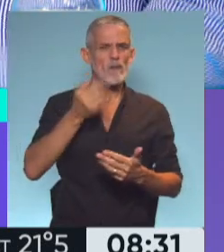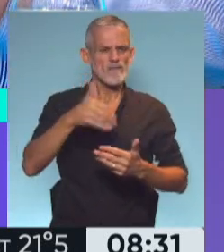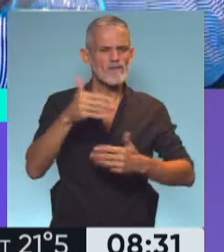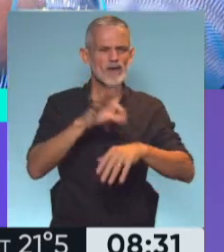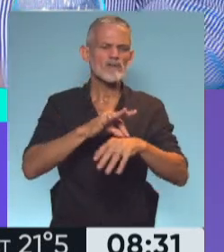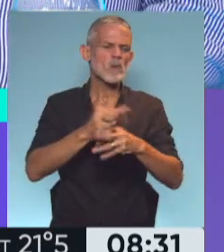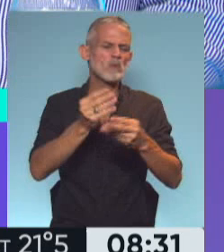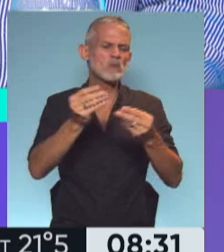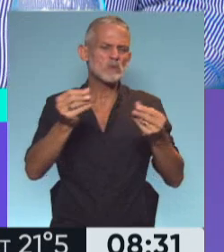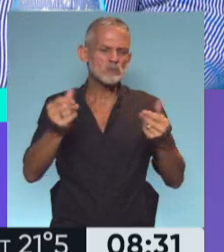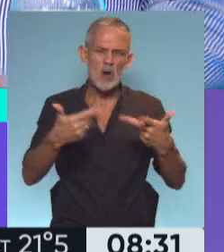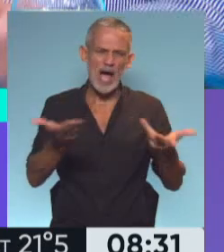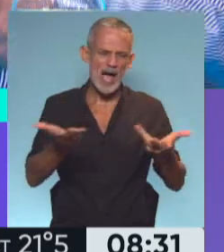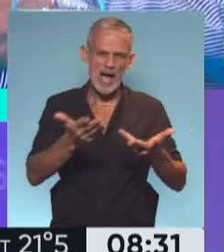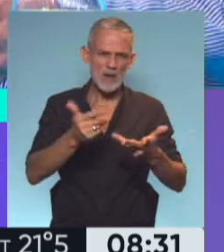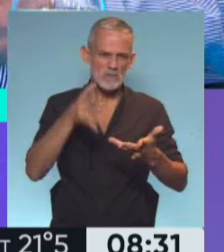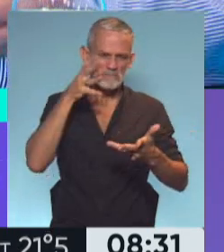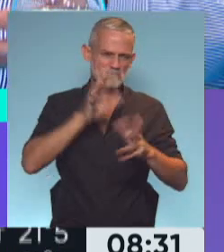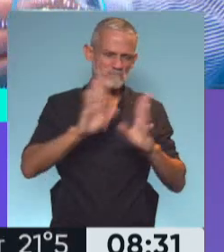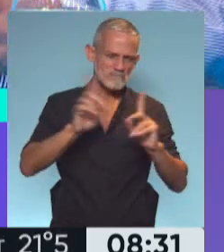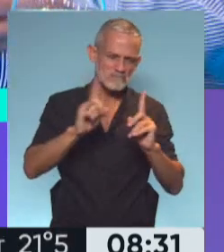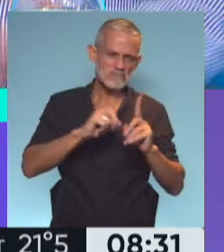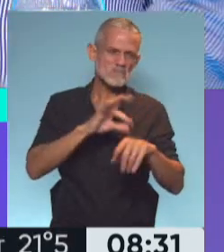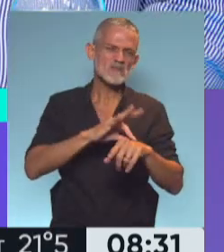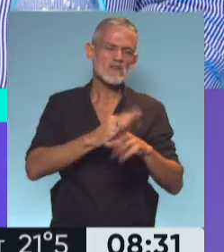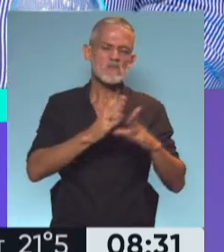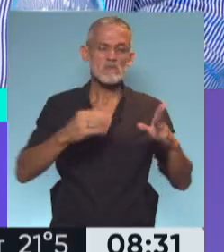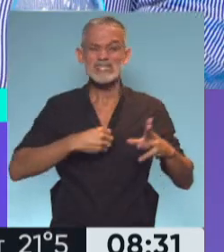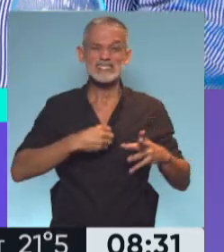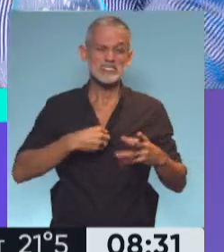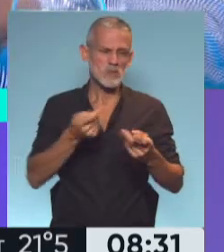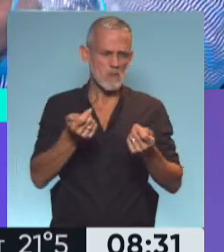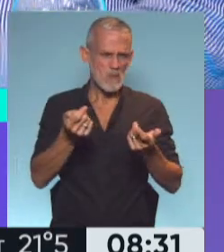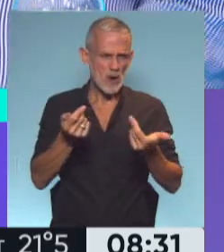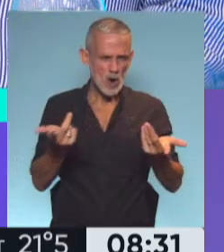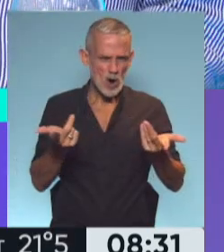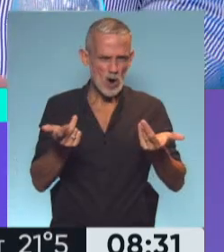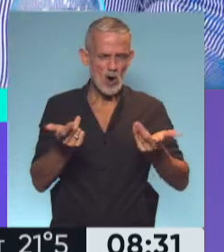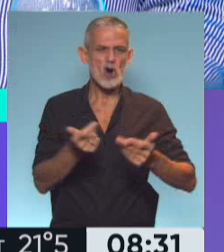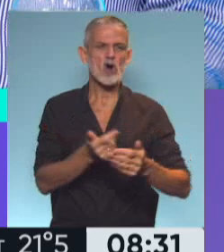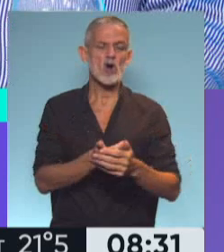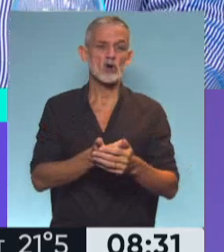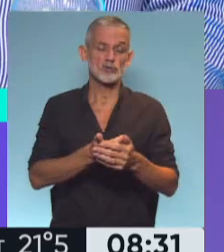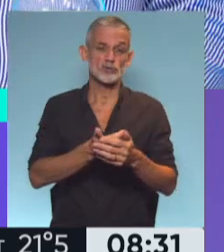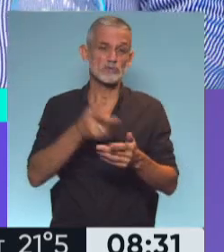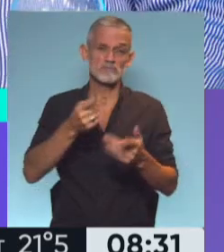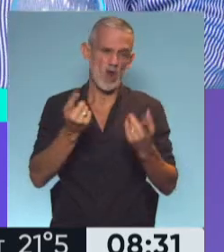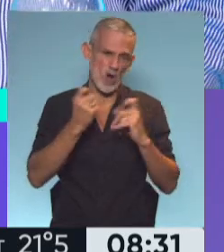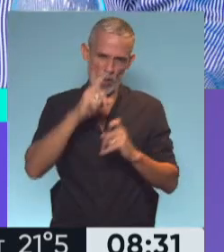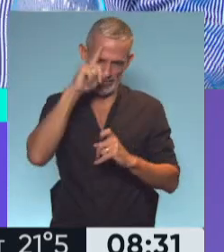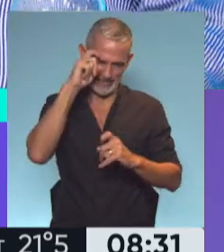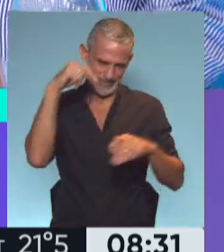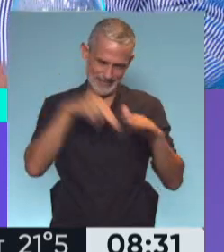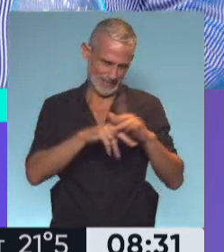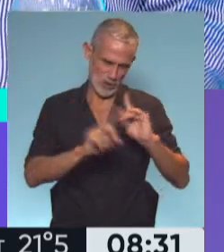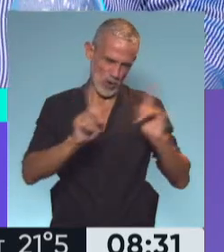enfermedad leve, una enfermedad con muy pocos síntomas y, por supuesto, no va a necesitar